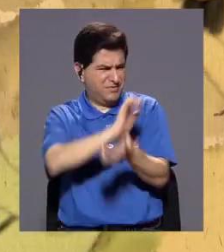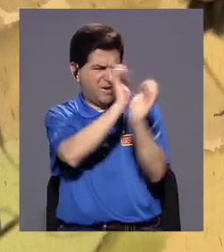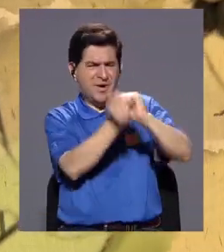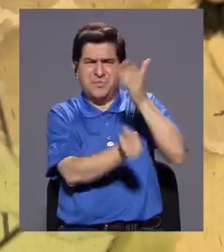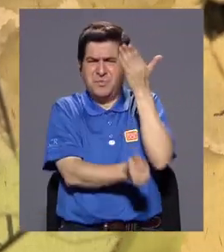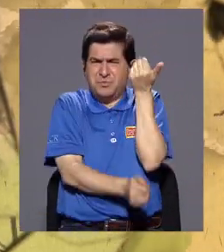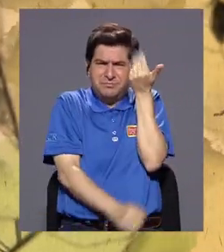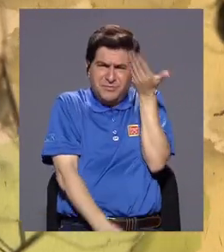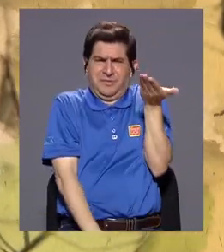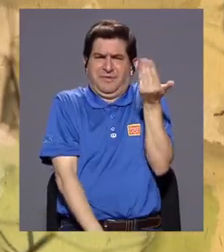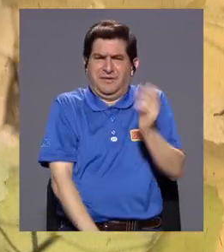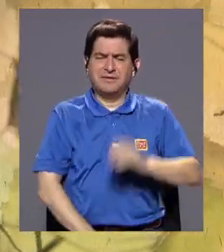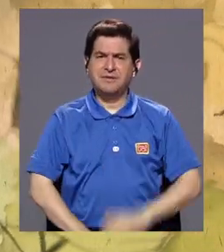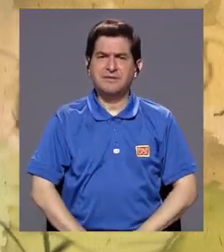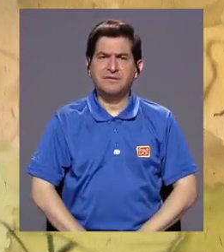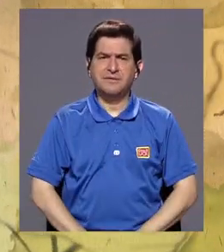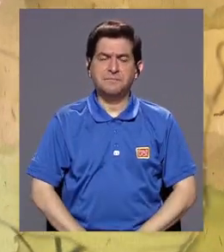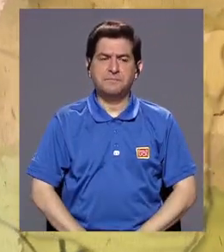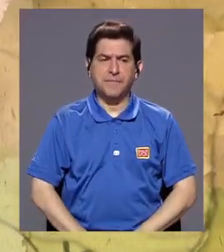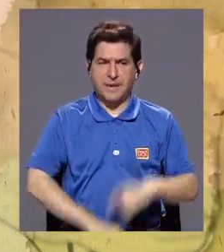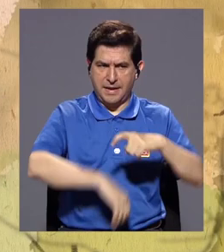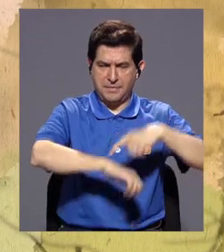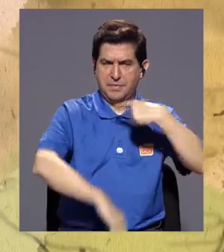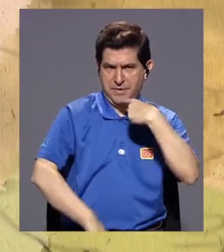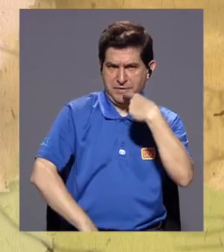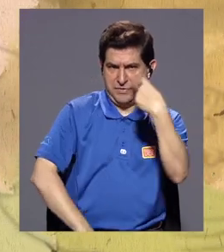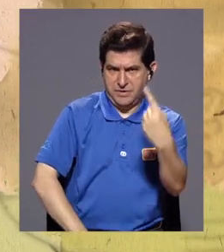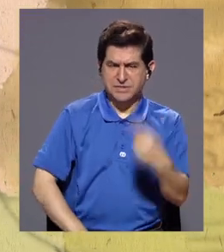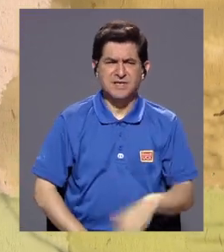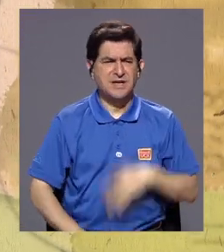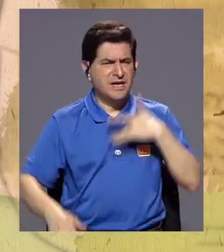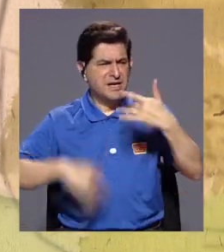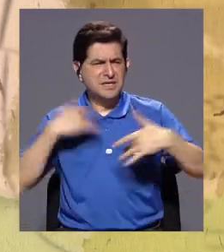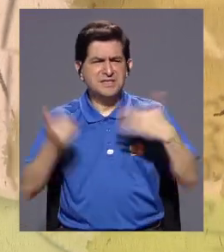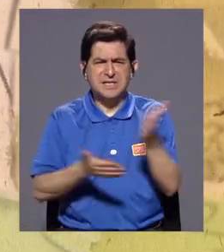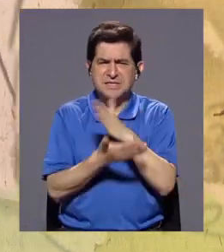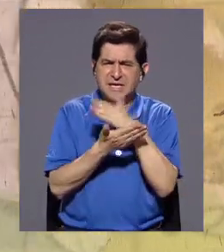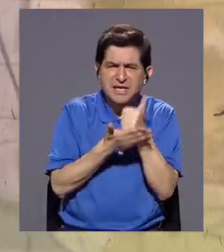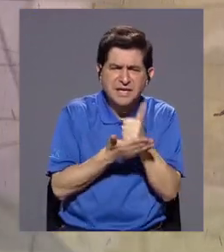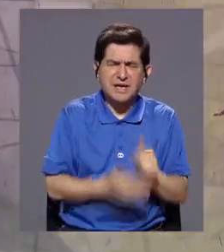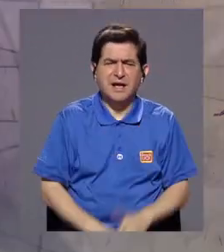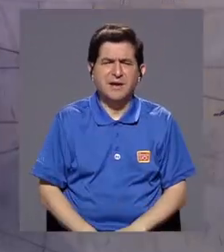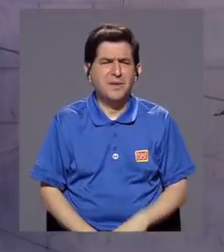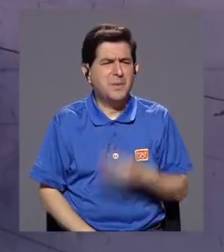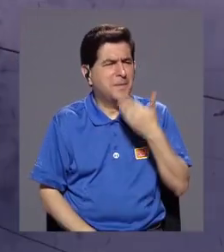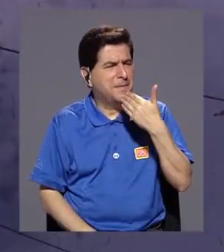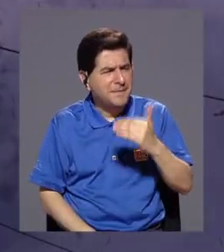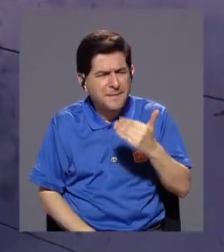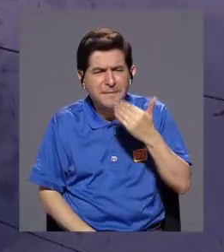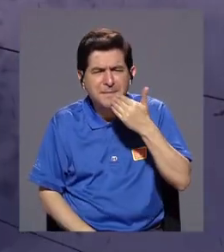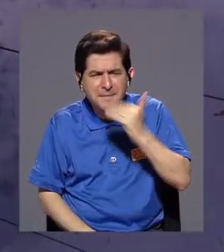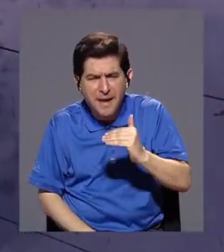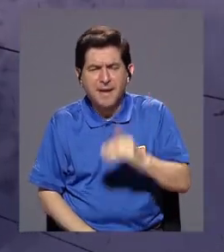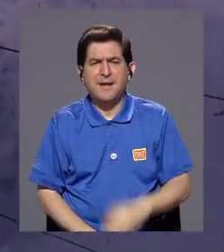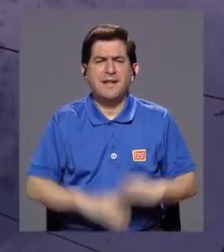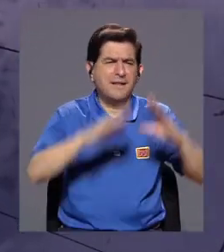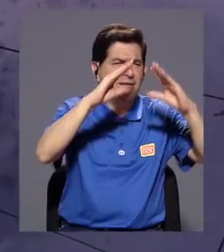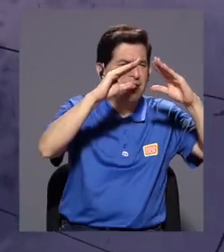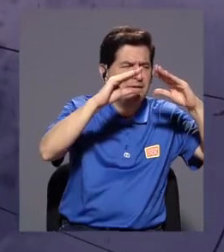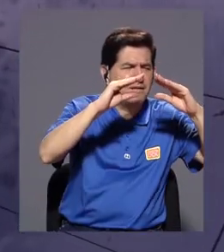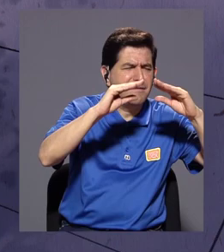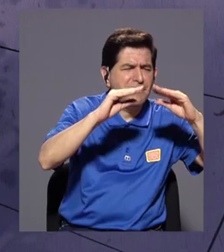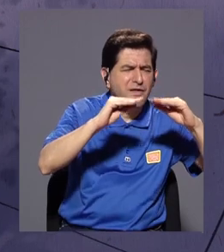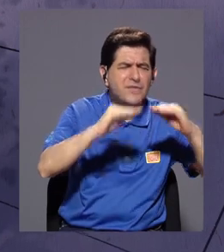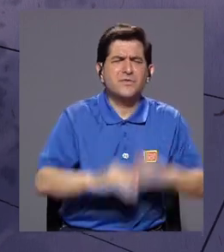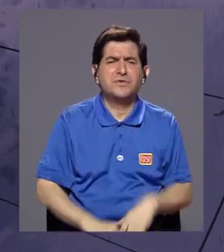motivo para su cambio. Por eso cuando dijo que sentía que algo comenzaba a ir mal, que las